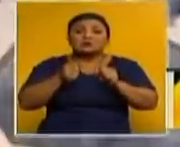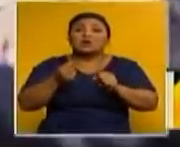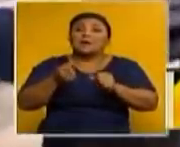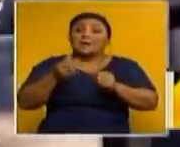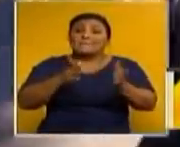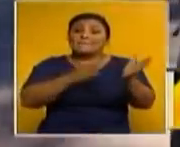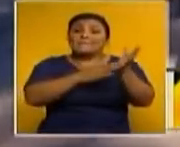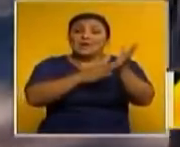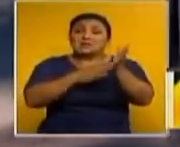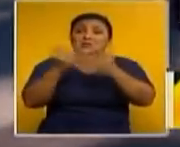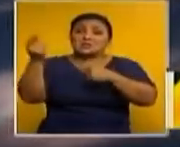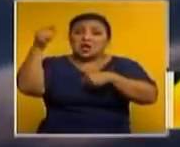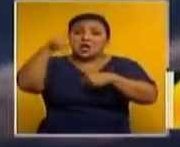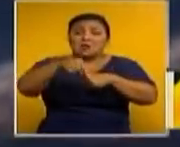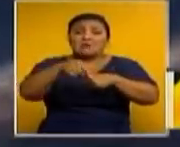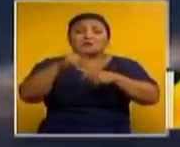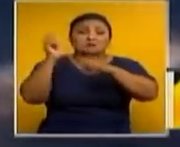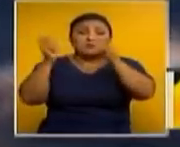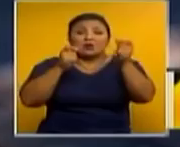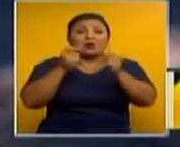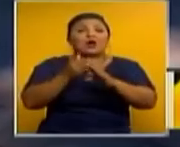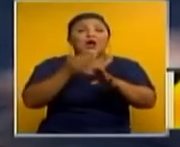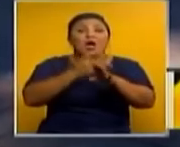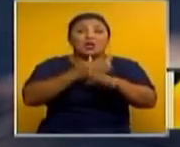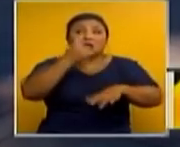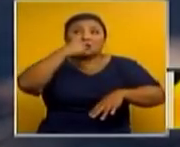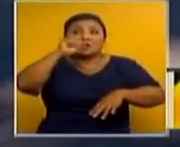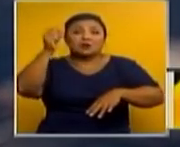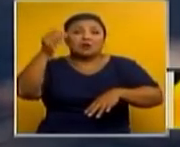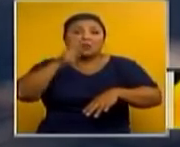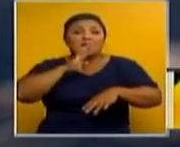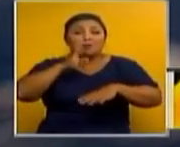su presencia en la Fiscalía antes que regrese a Bélgica.